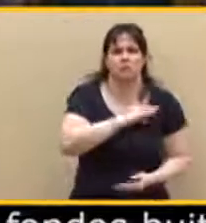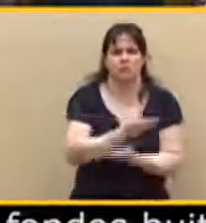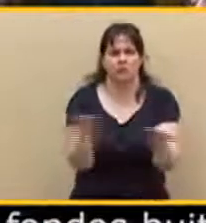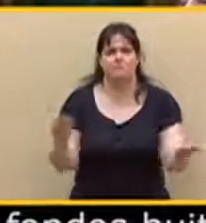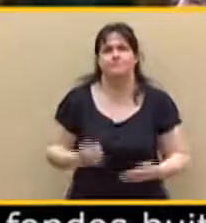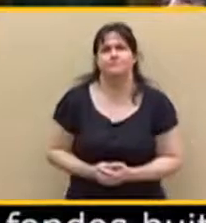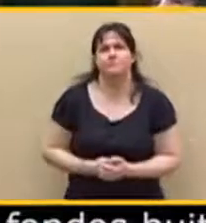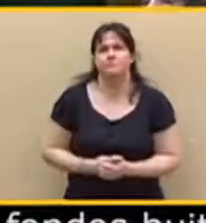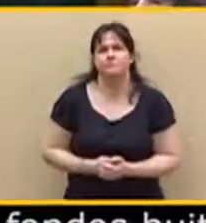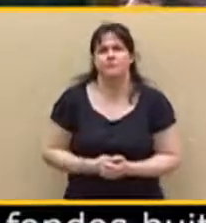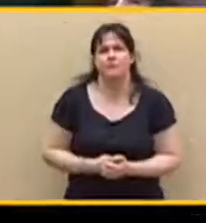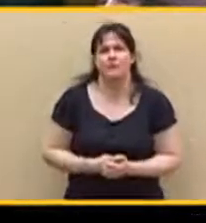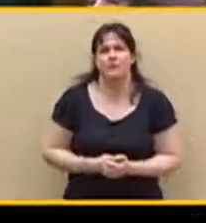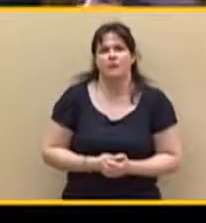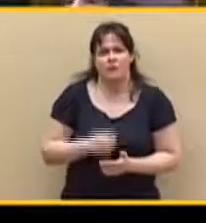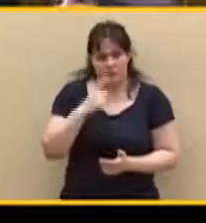Miren,